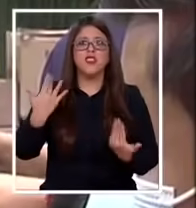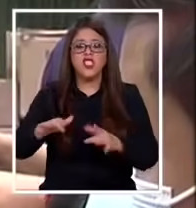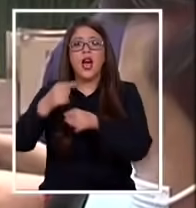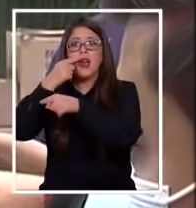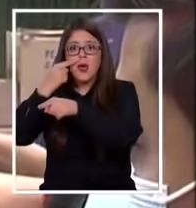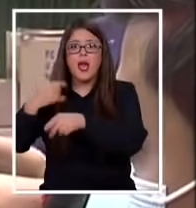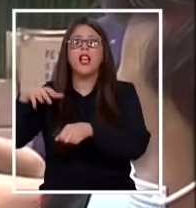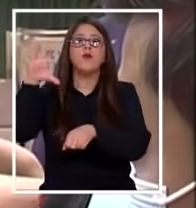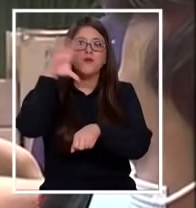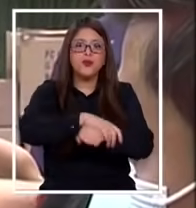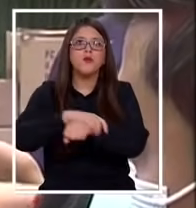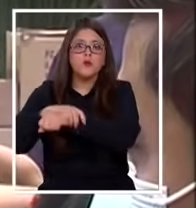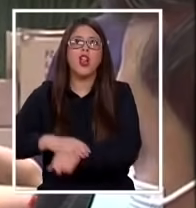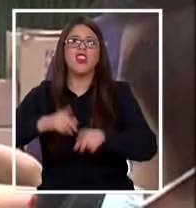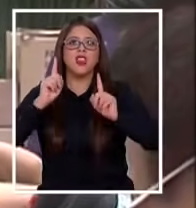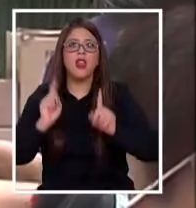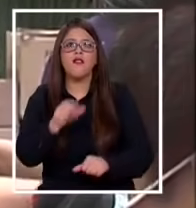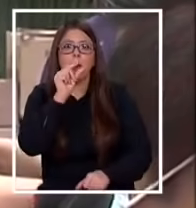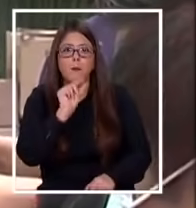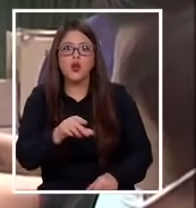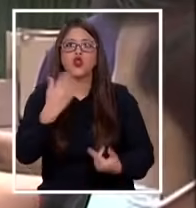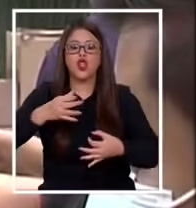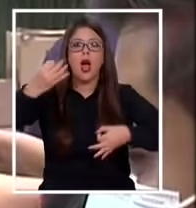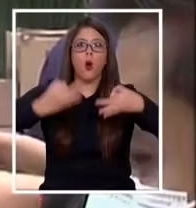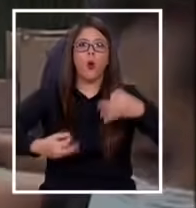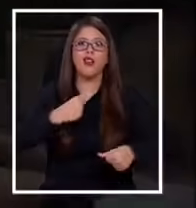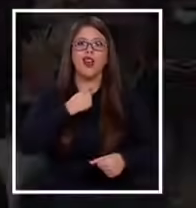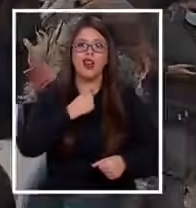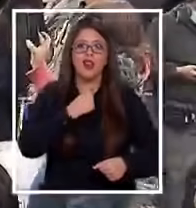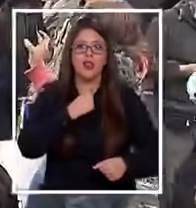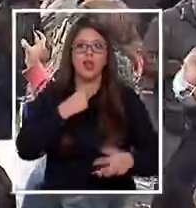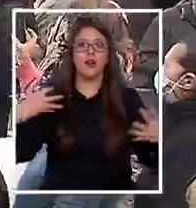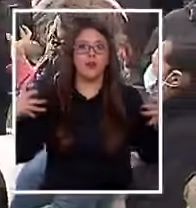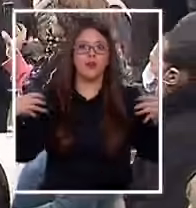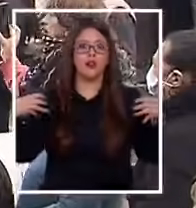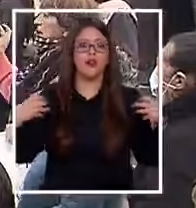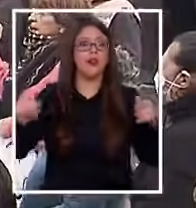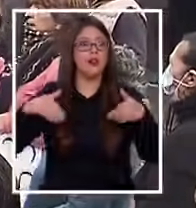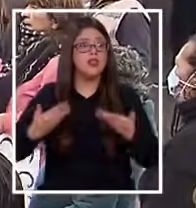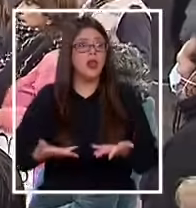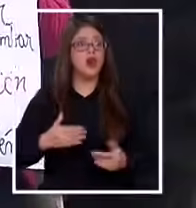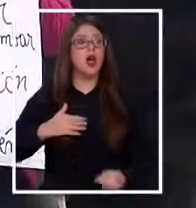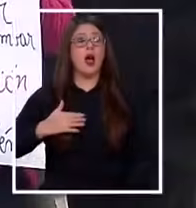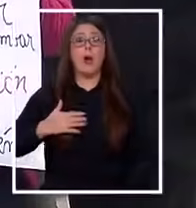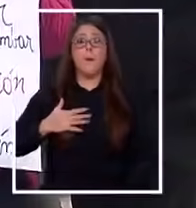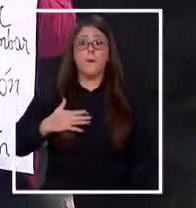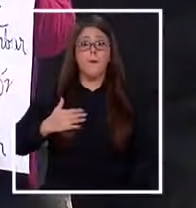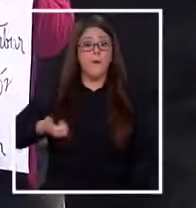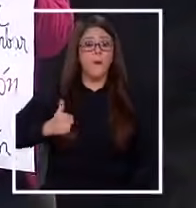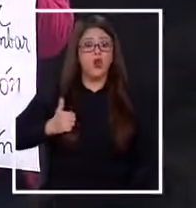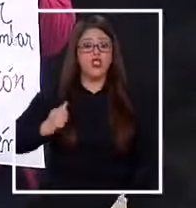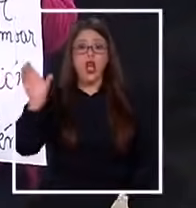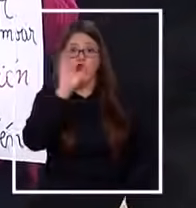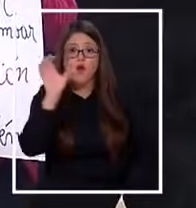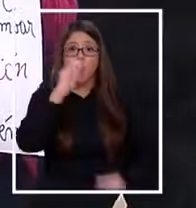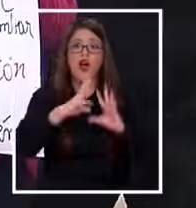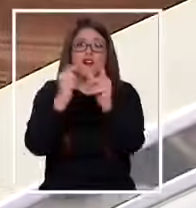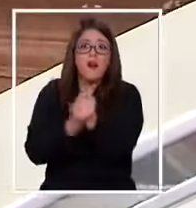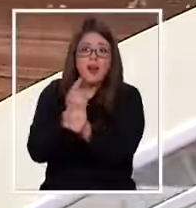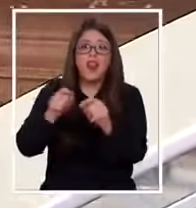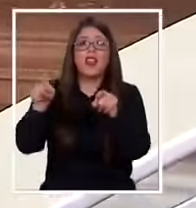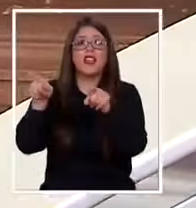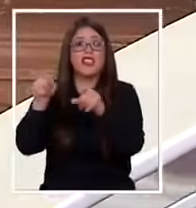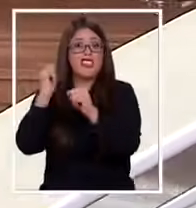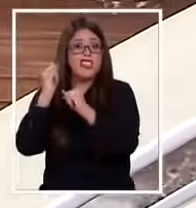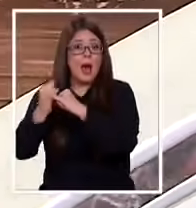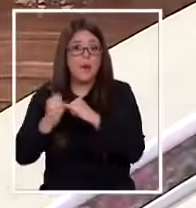de detención vigente y que se decretó por el juez de garantía correspondiente. Mientras la policía lo busca, familiares y amigos de Catalina y